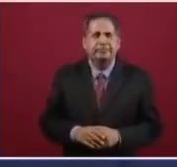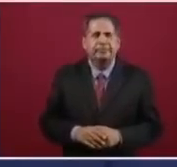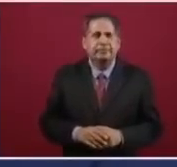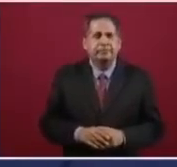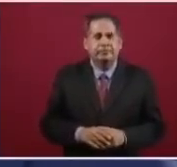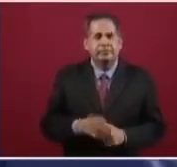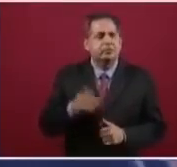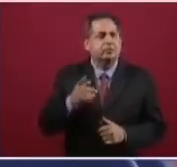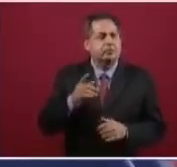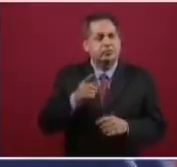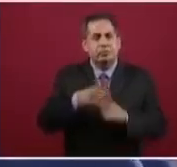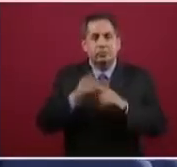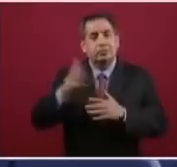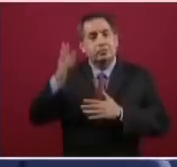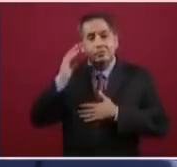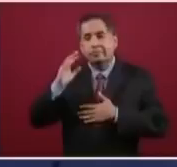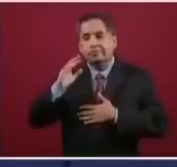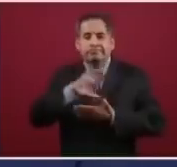por compromisos